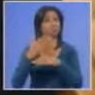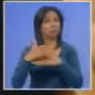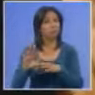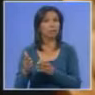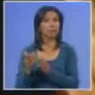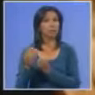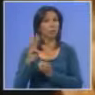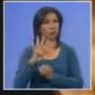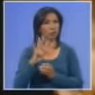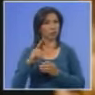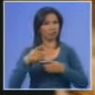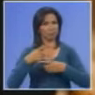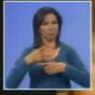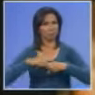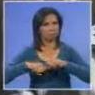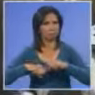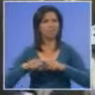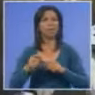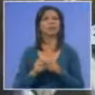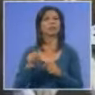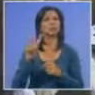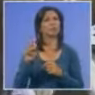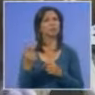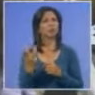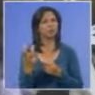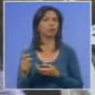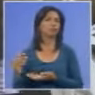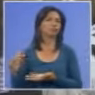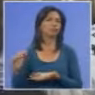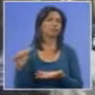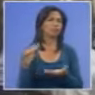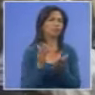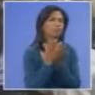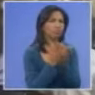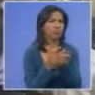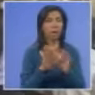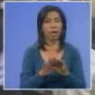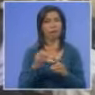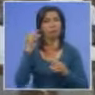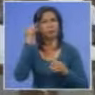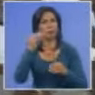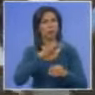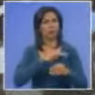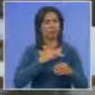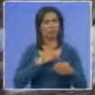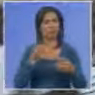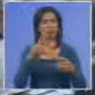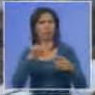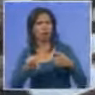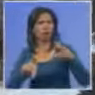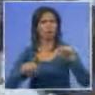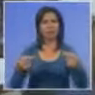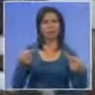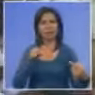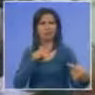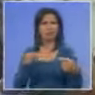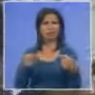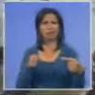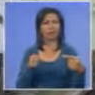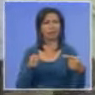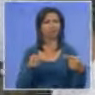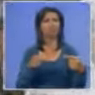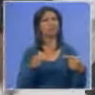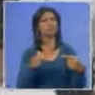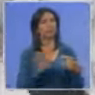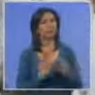4 de marzo de 2012 y desde entonces fue parte de una disputa legal entre el gobierno y el municipio. El colectivo Diabluma interpuso una acción de protección